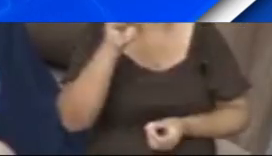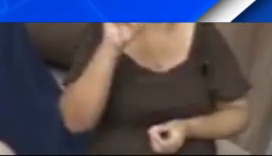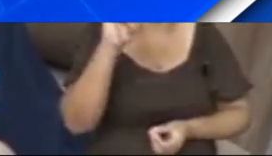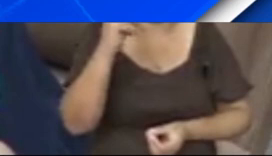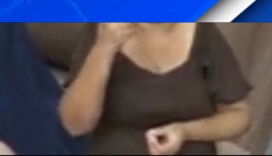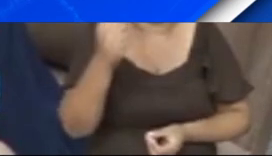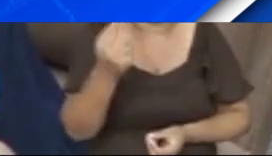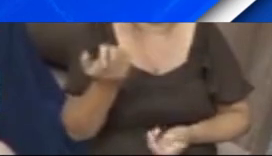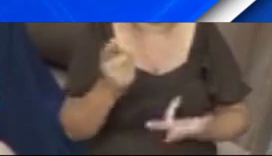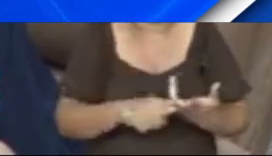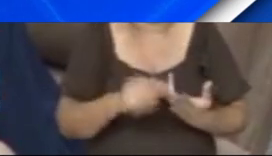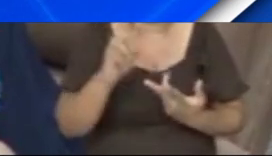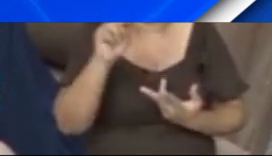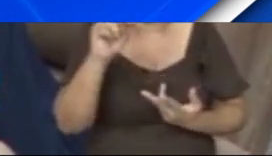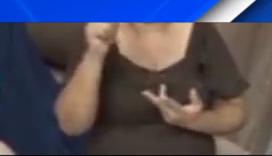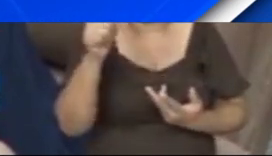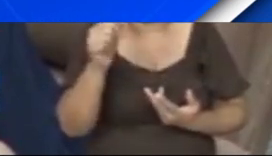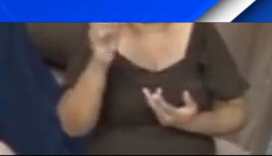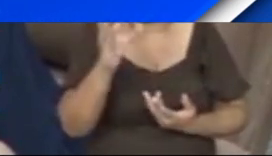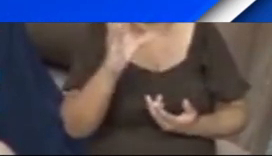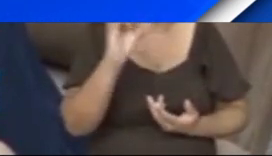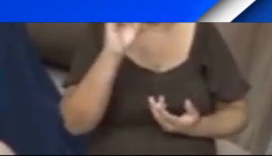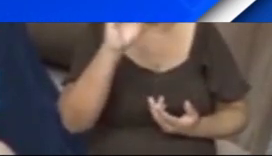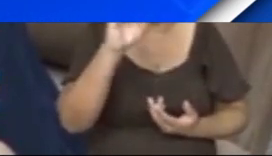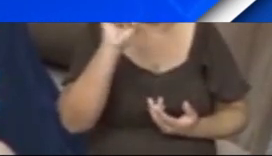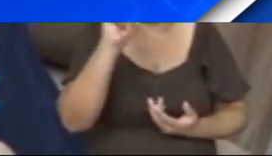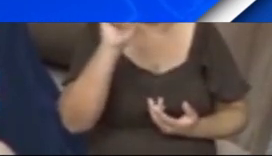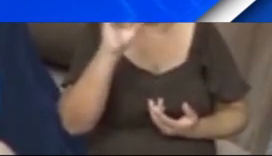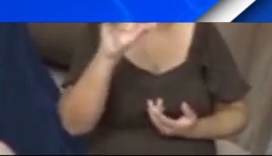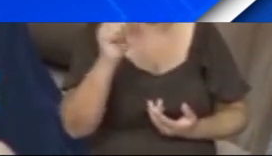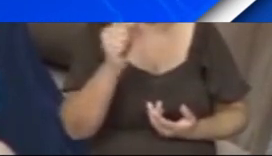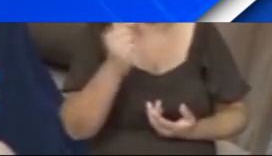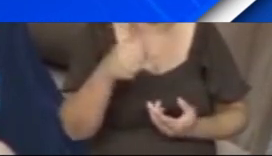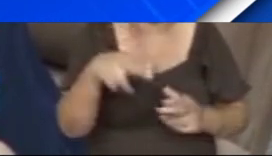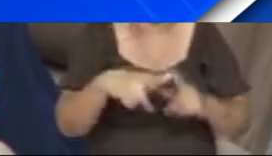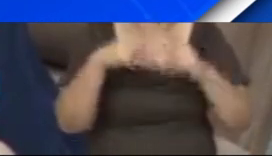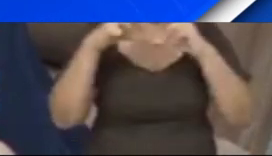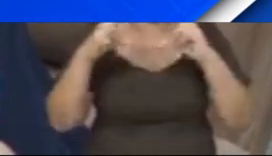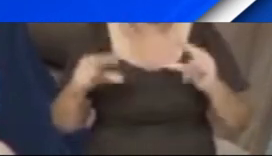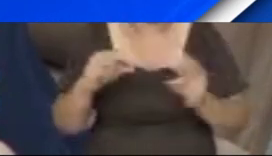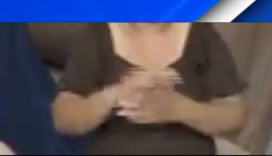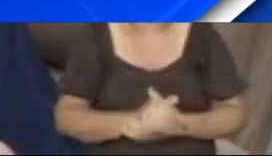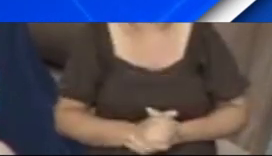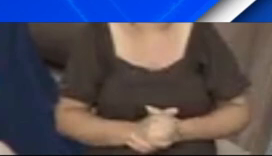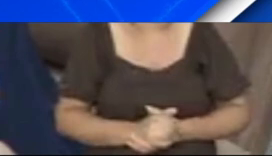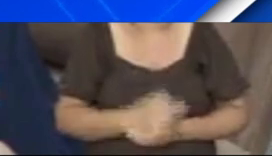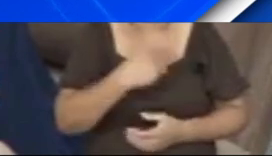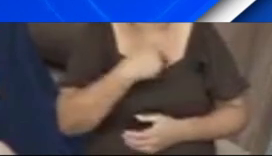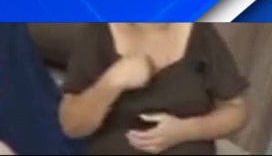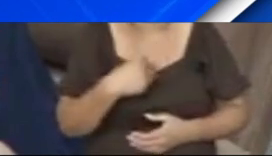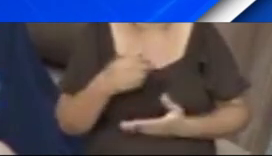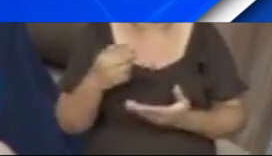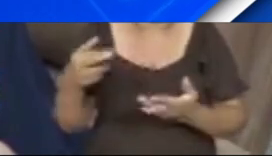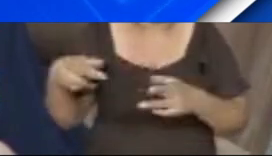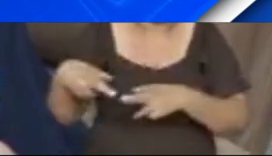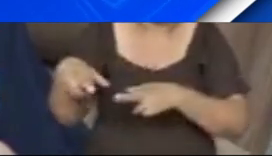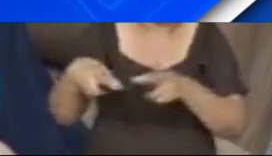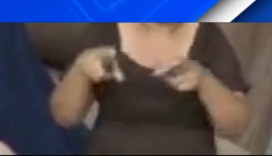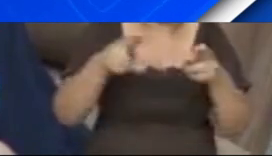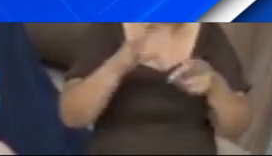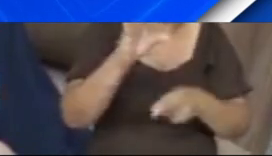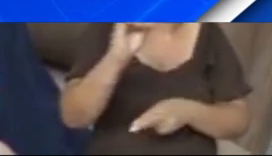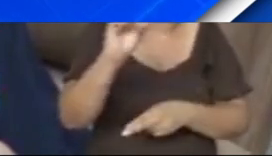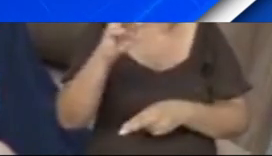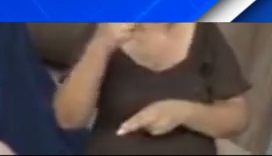étnicas de las regiones autónomas de la costa Caribe de Nicaragua y de los ríos de